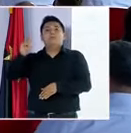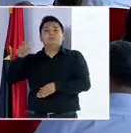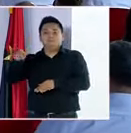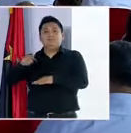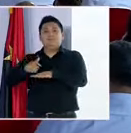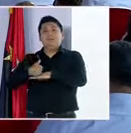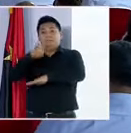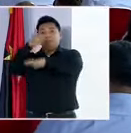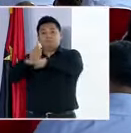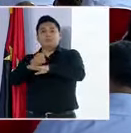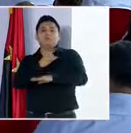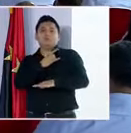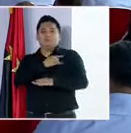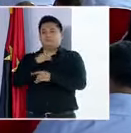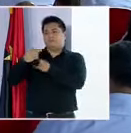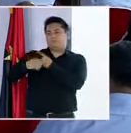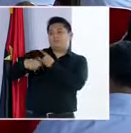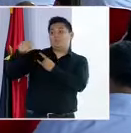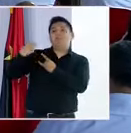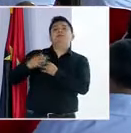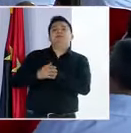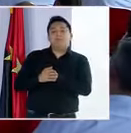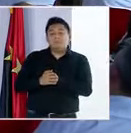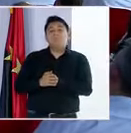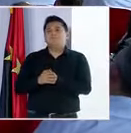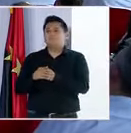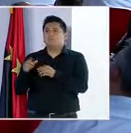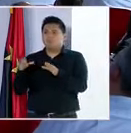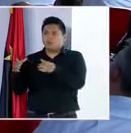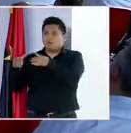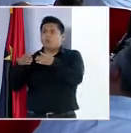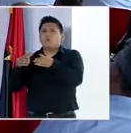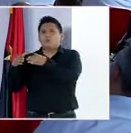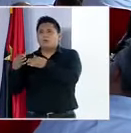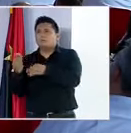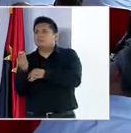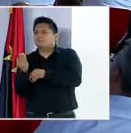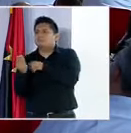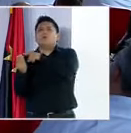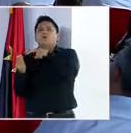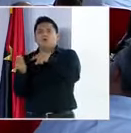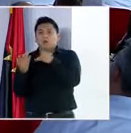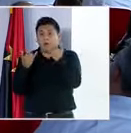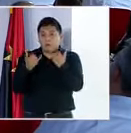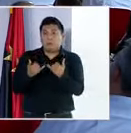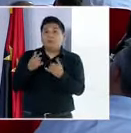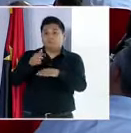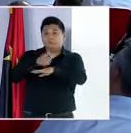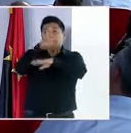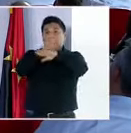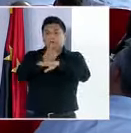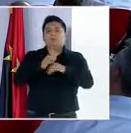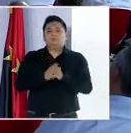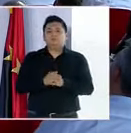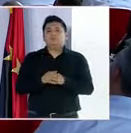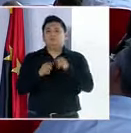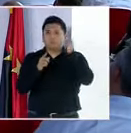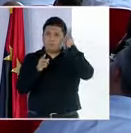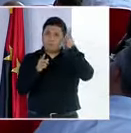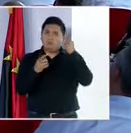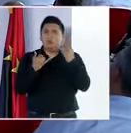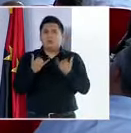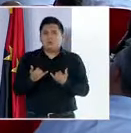Paula Santander, al Consejo Superior Universitario de la Universidad, a su actual rector, en su calidad